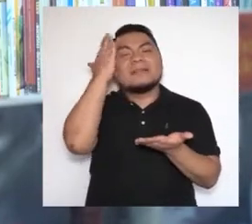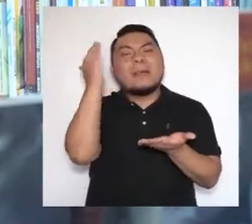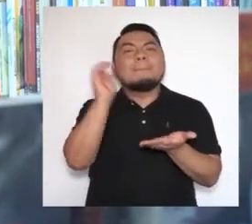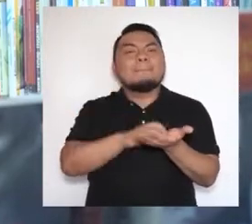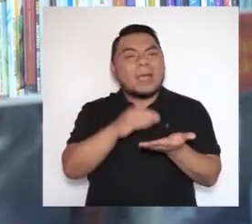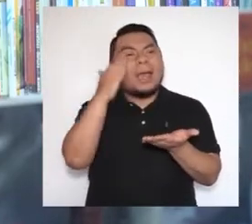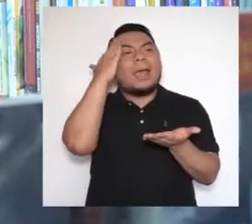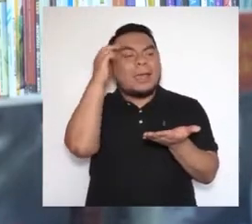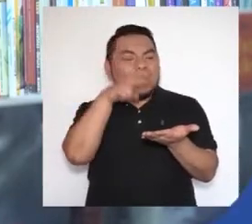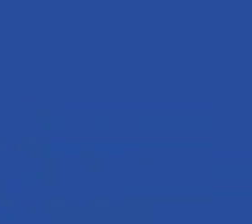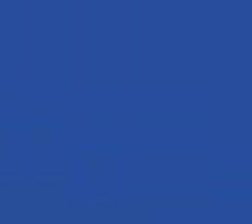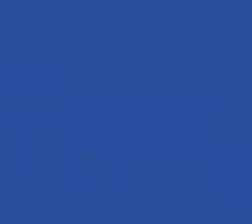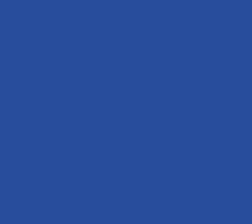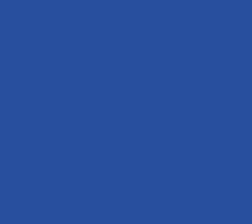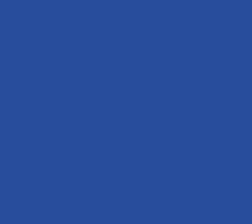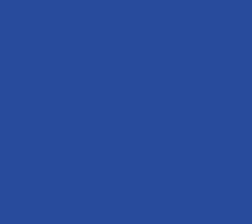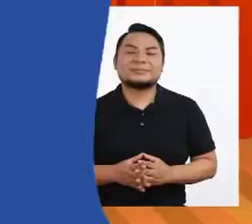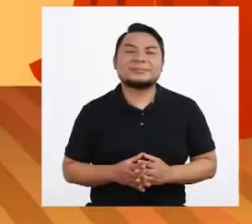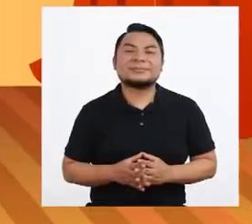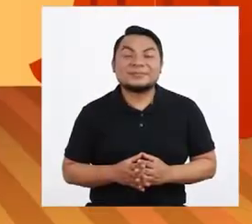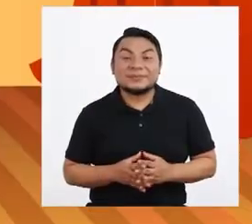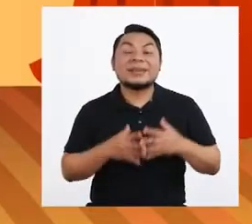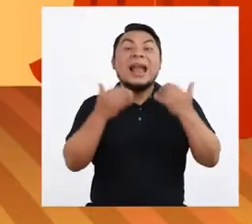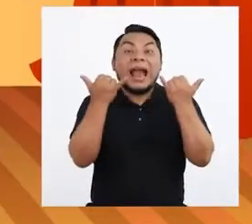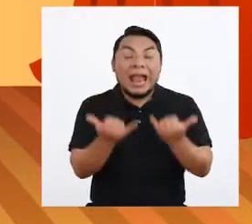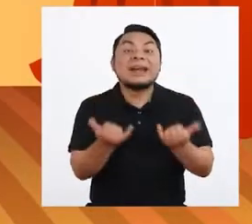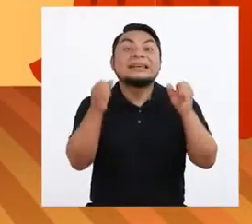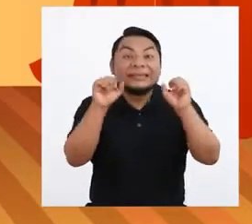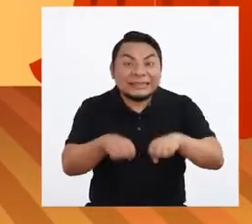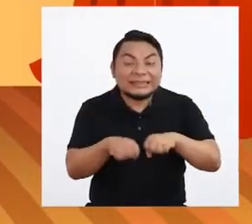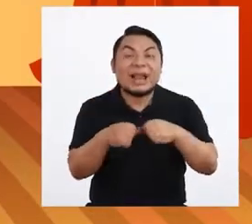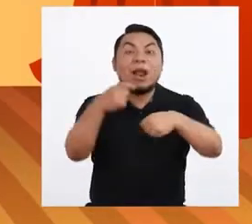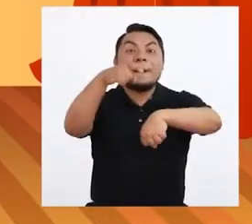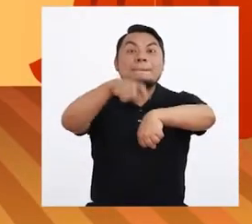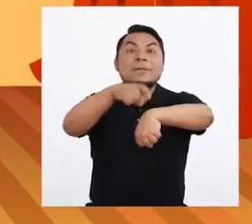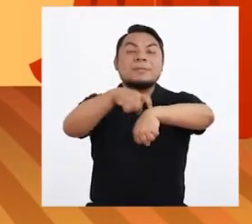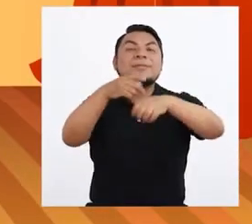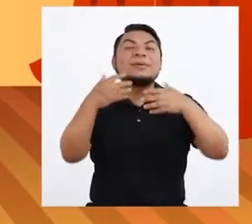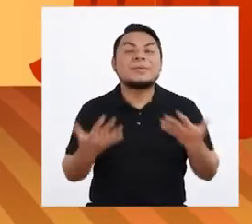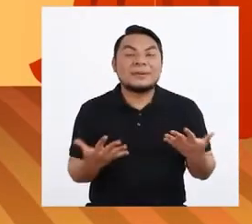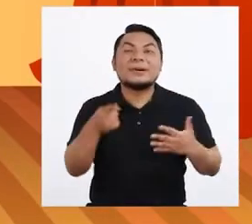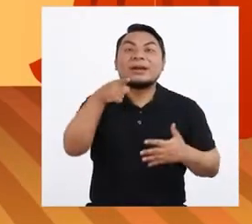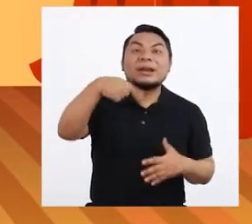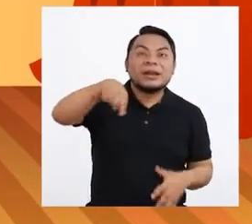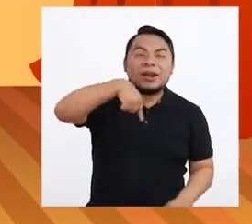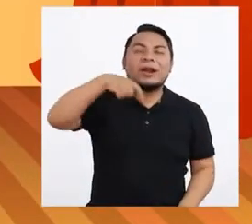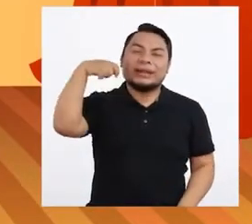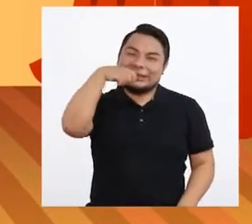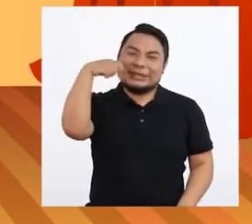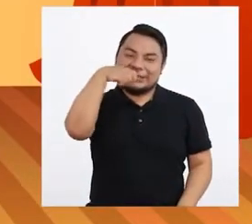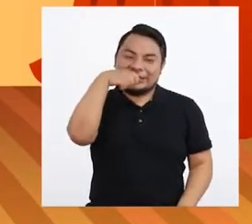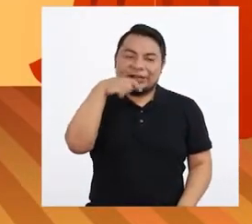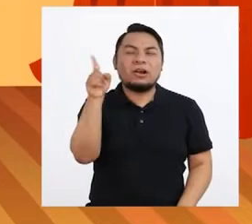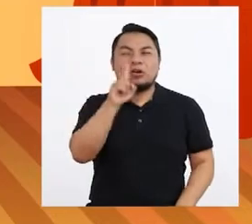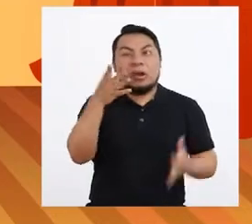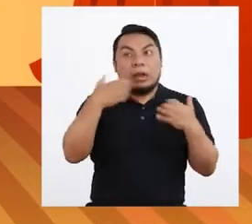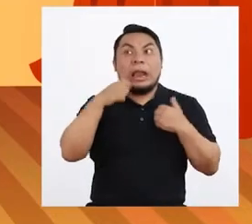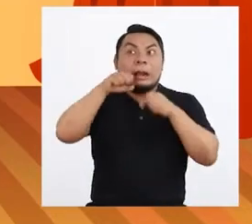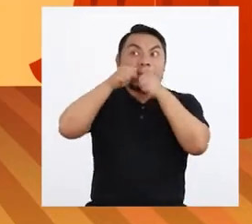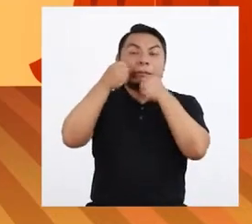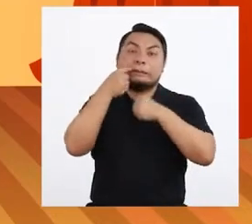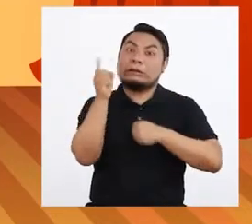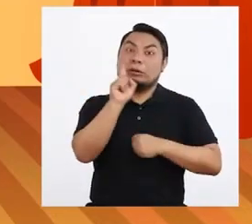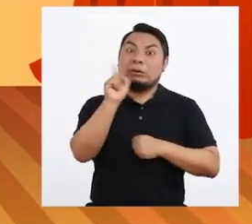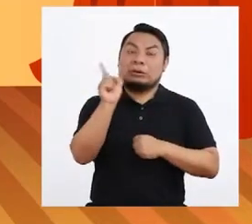saber más sobre algo. ¡Bran! ¡Ahora sí! ¡Es momento de cepillarme! ¡No quiero